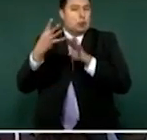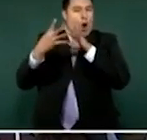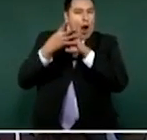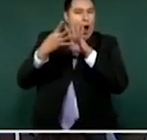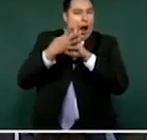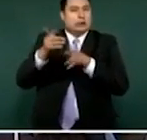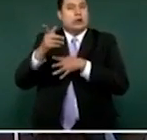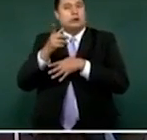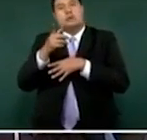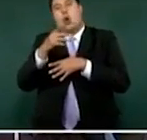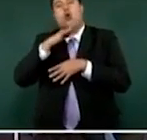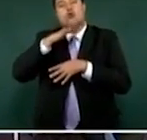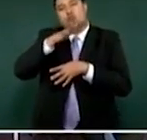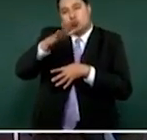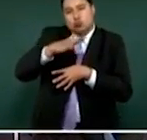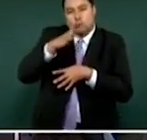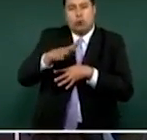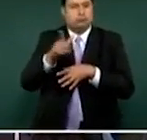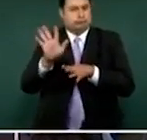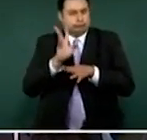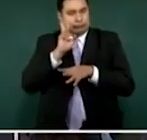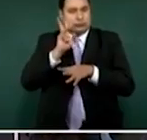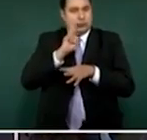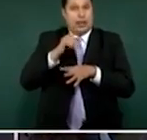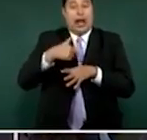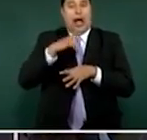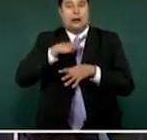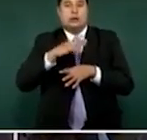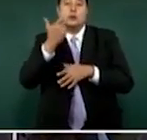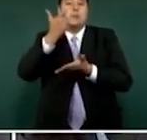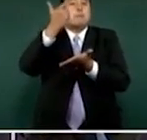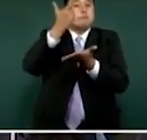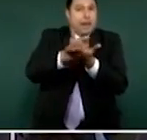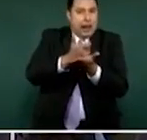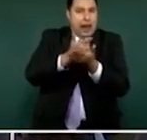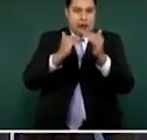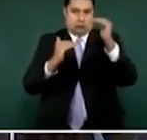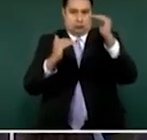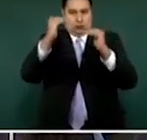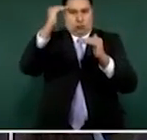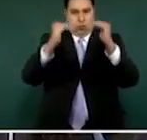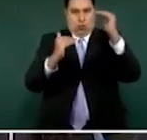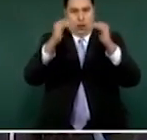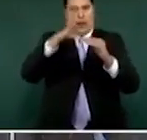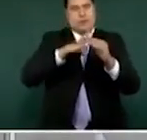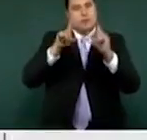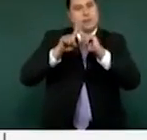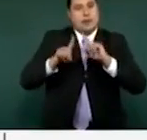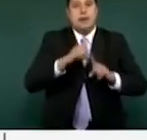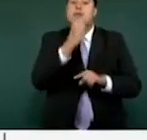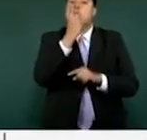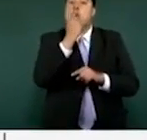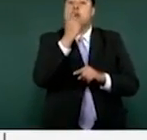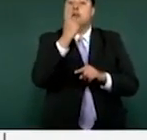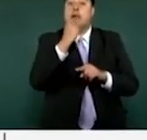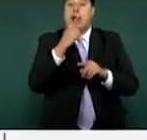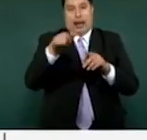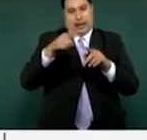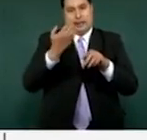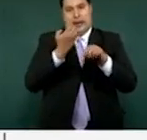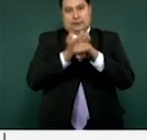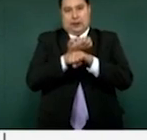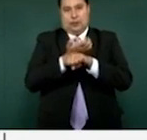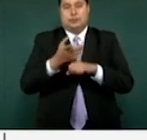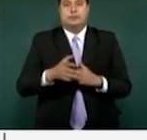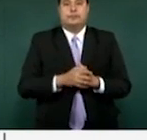Y estos, lo que podemos ver ahí son los diferentes sueldos que tienen según los grados las policías aquí del estado.